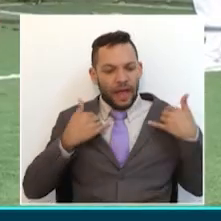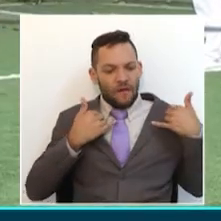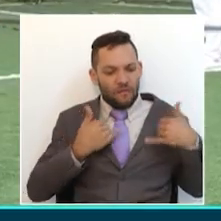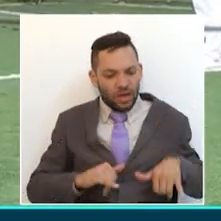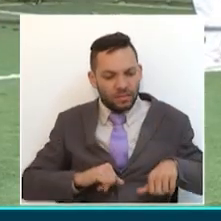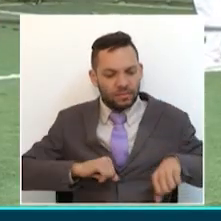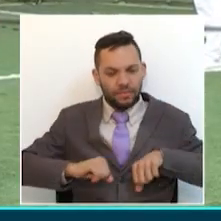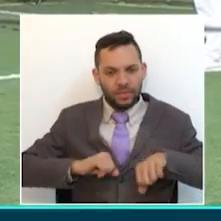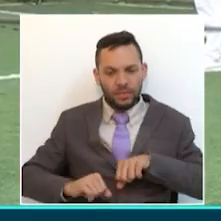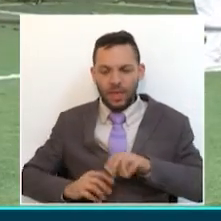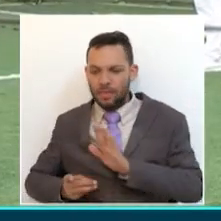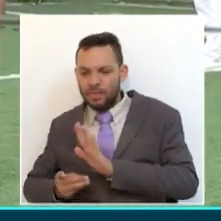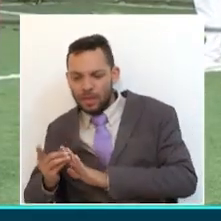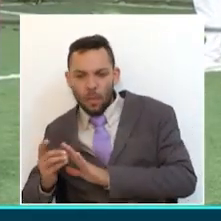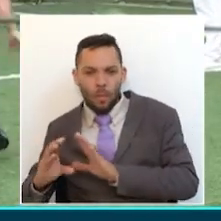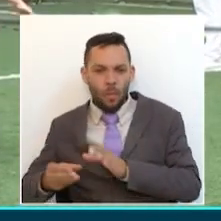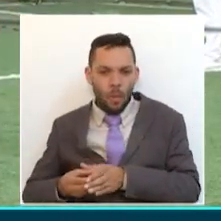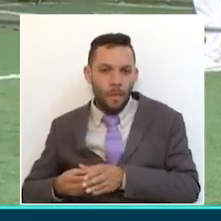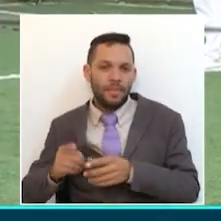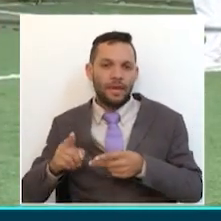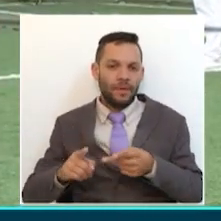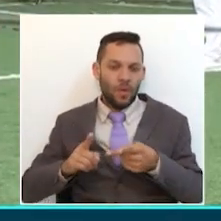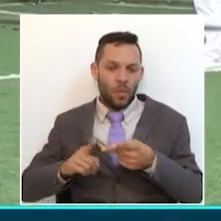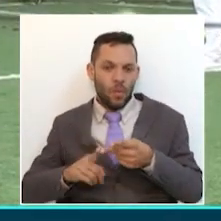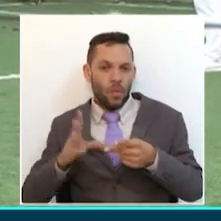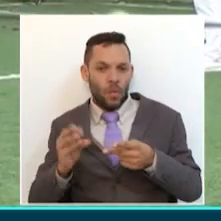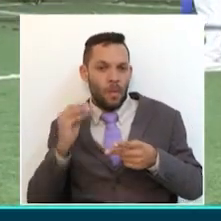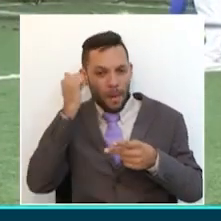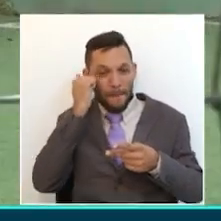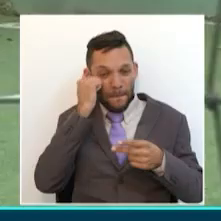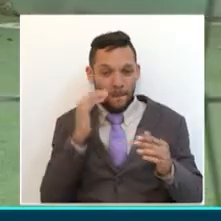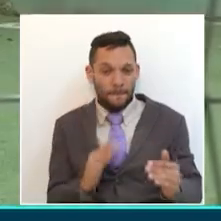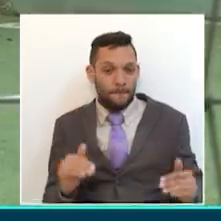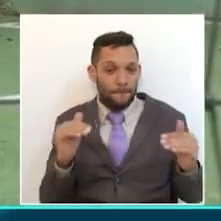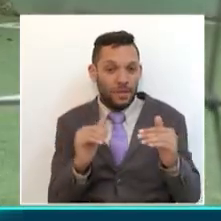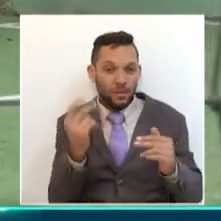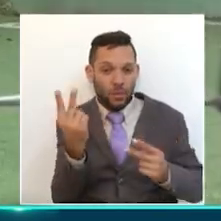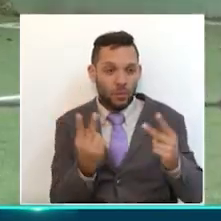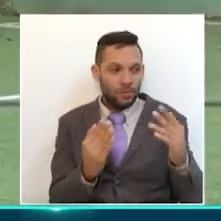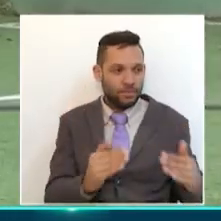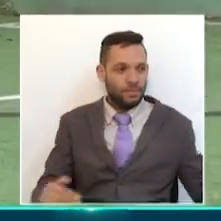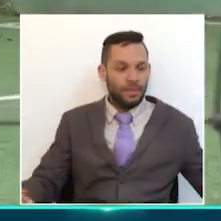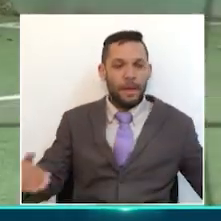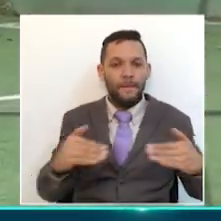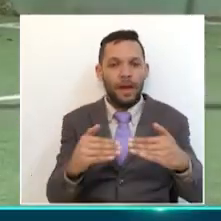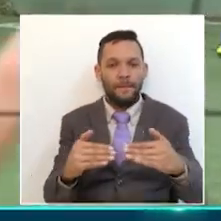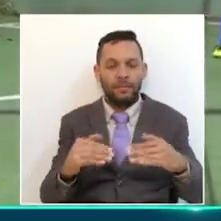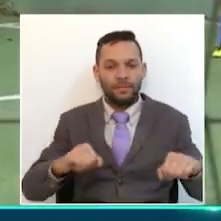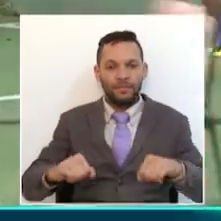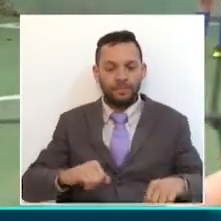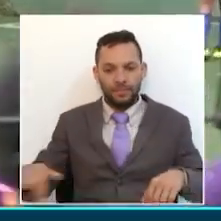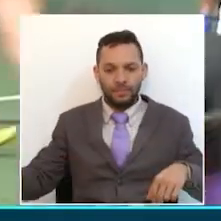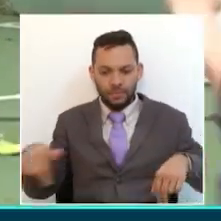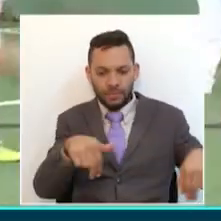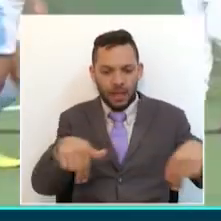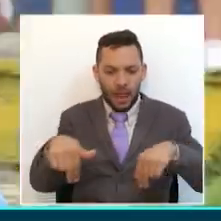Fundación Progresa y el equipo de los docentes, que terminó empatada a 2 goles, definiendo el título desde los cobros del